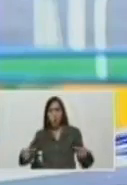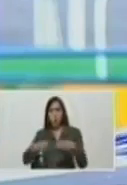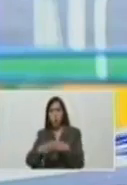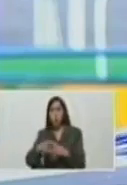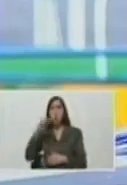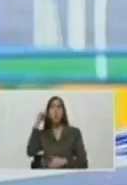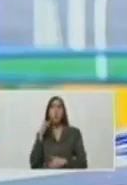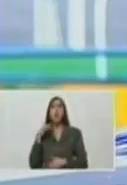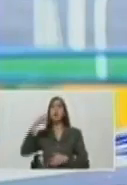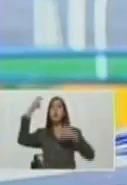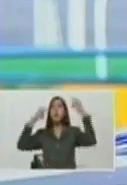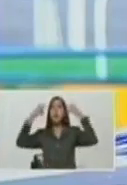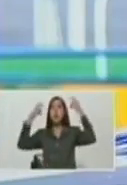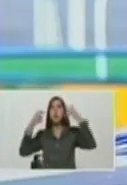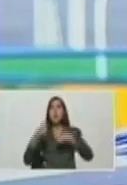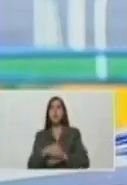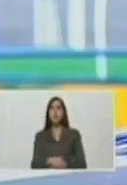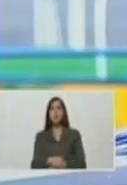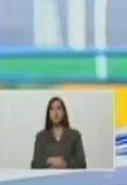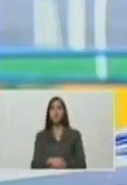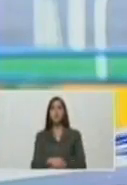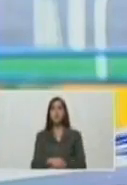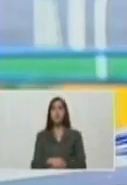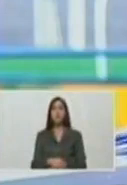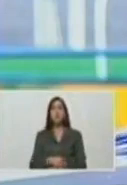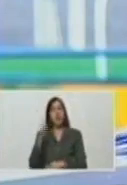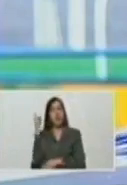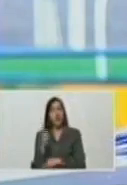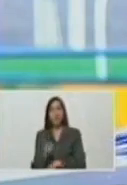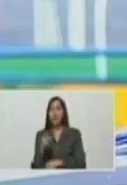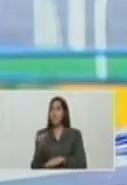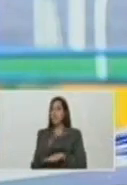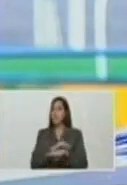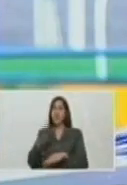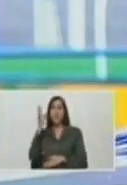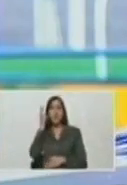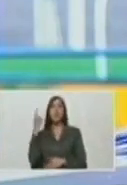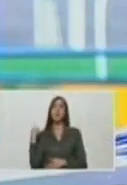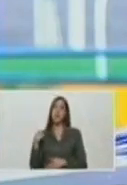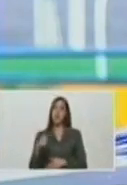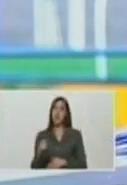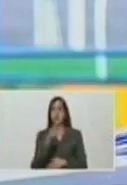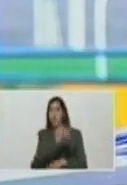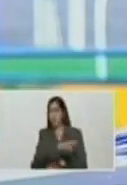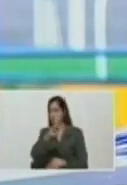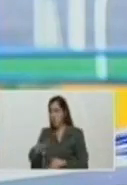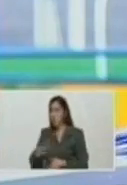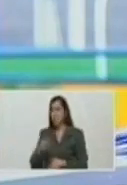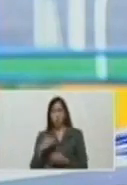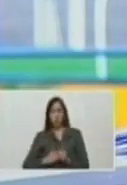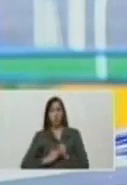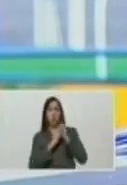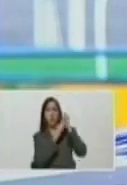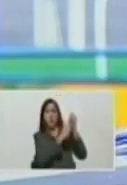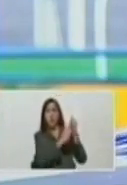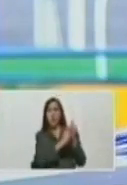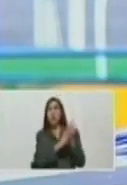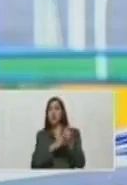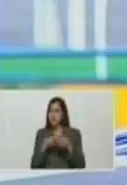gobierno chavista, debe tener ministras, ministros, debe tener dirigentes,